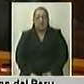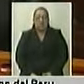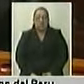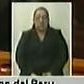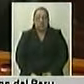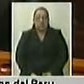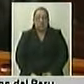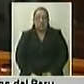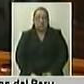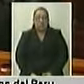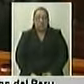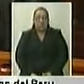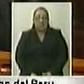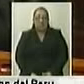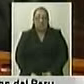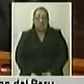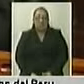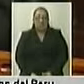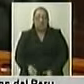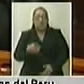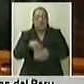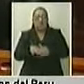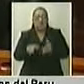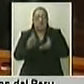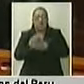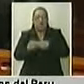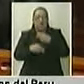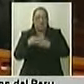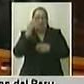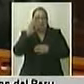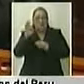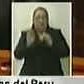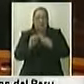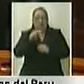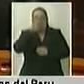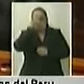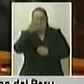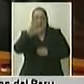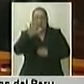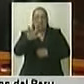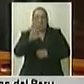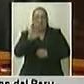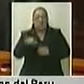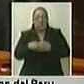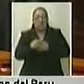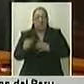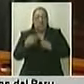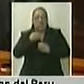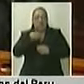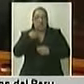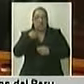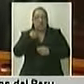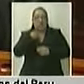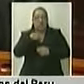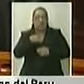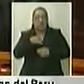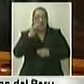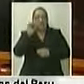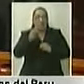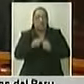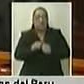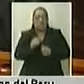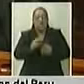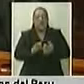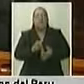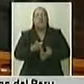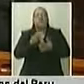Colegio Nacional de Ingenieros del Perú, el 35% está copado de dirigentes, de ingenieros con